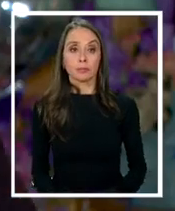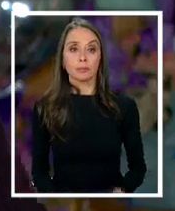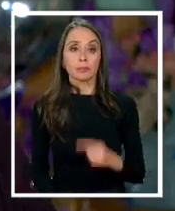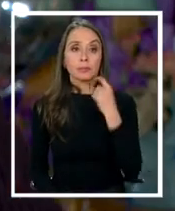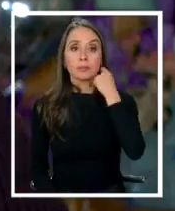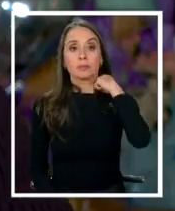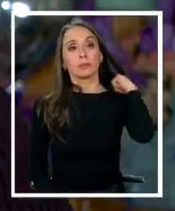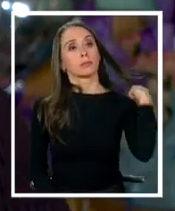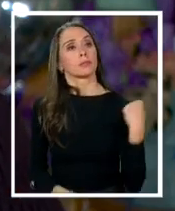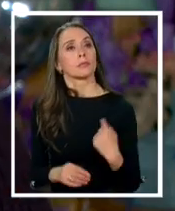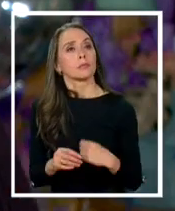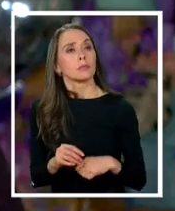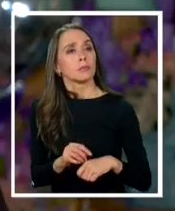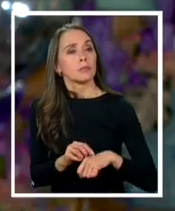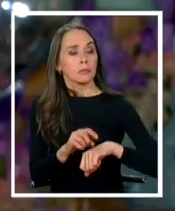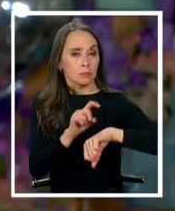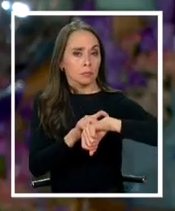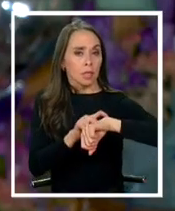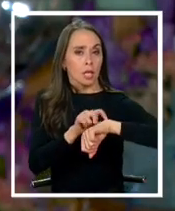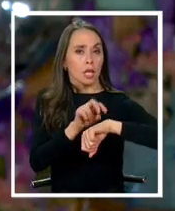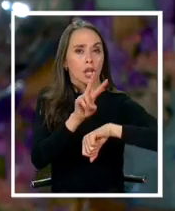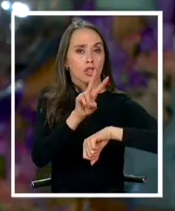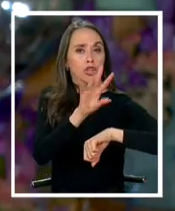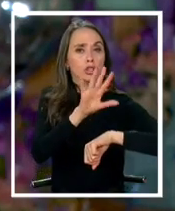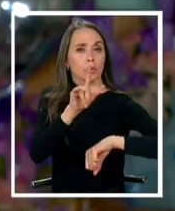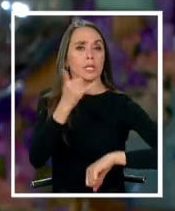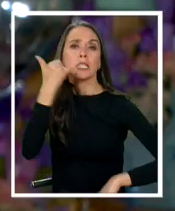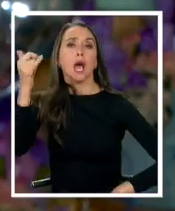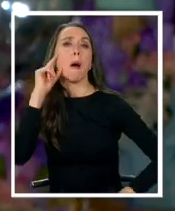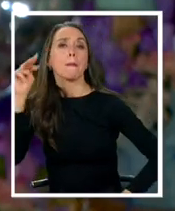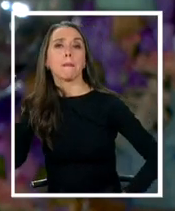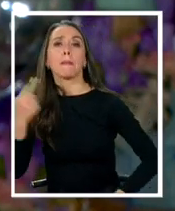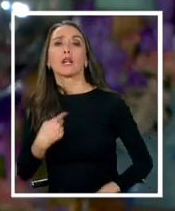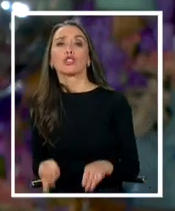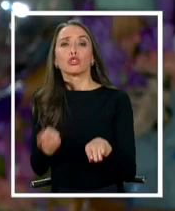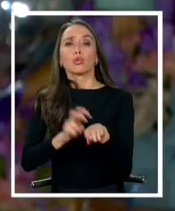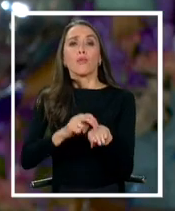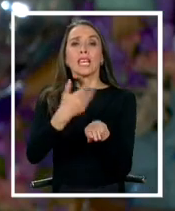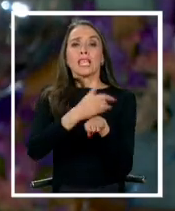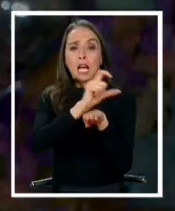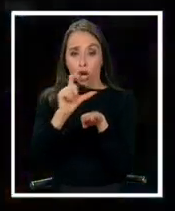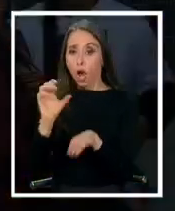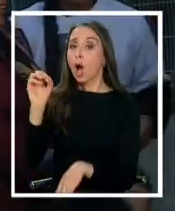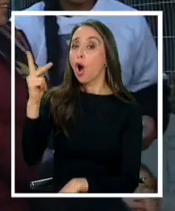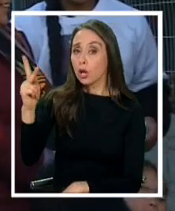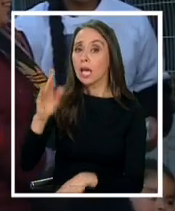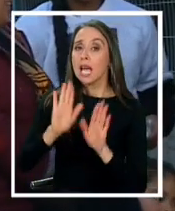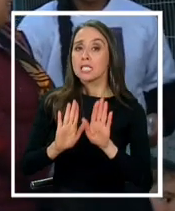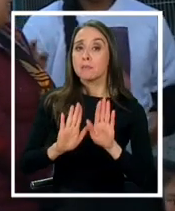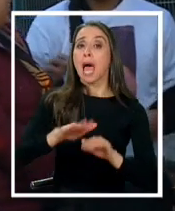A las 2:57 yo a ella la llamo. Y me dice, mamá, voy en el colectivo. Ya, ok, te espero afuera.